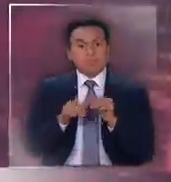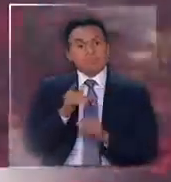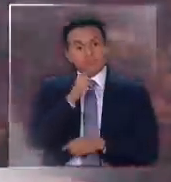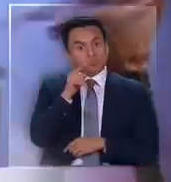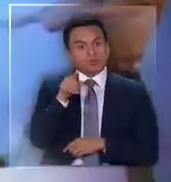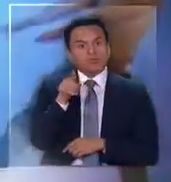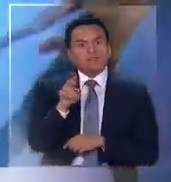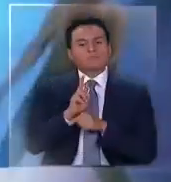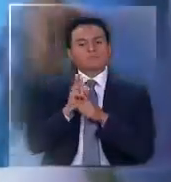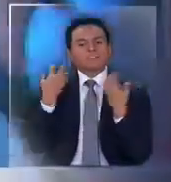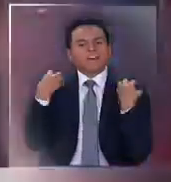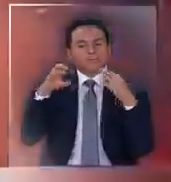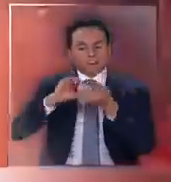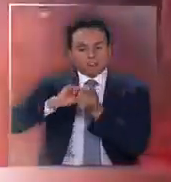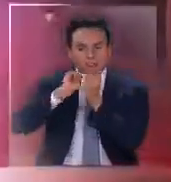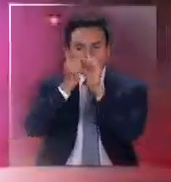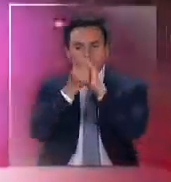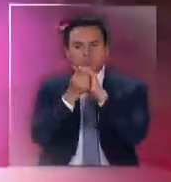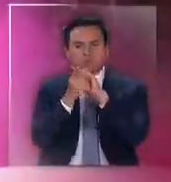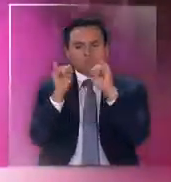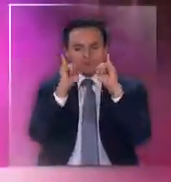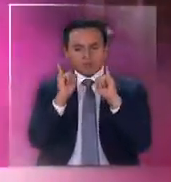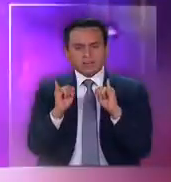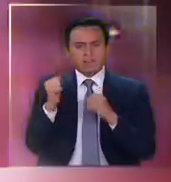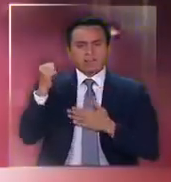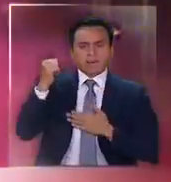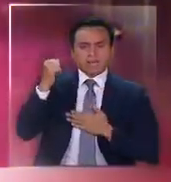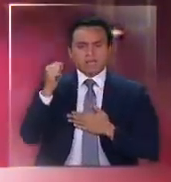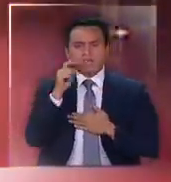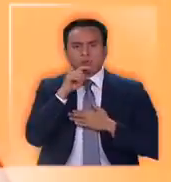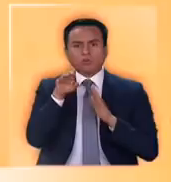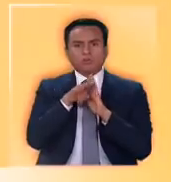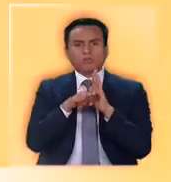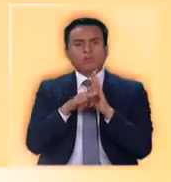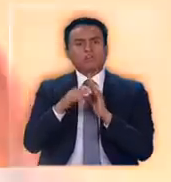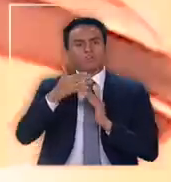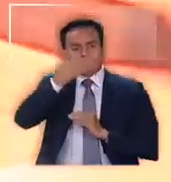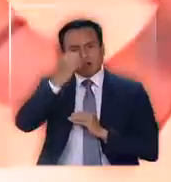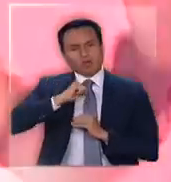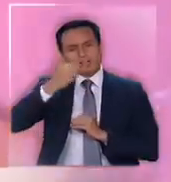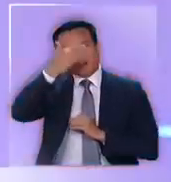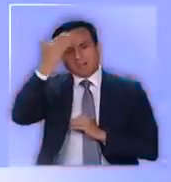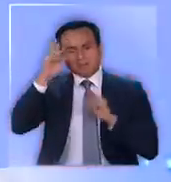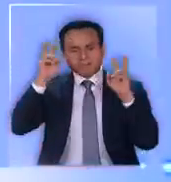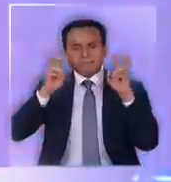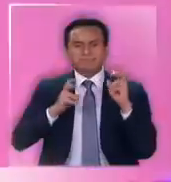El responsable de la transformación artística del baile en rojo, fama contra